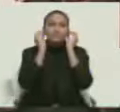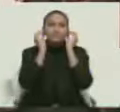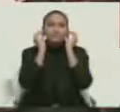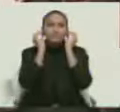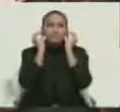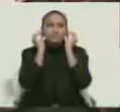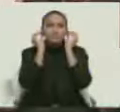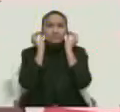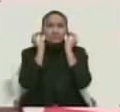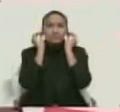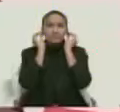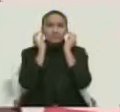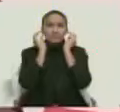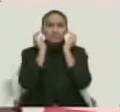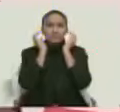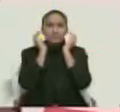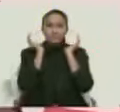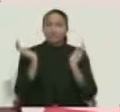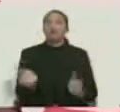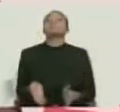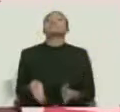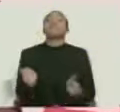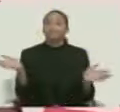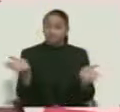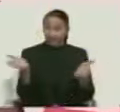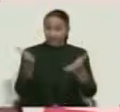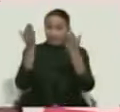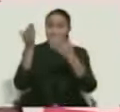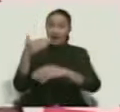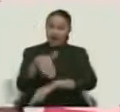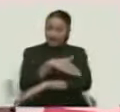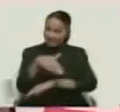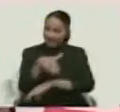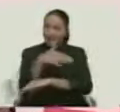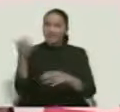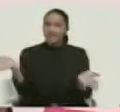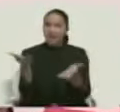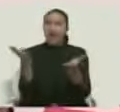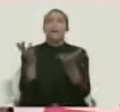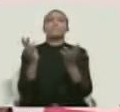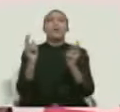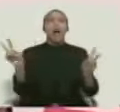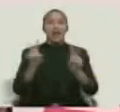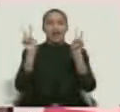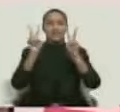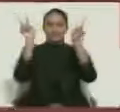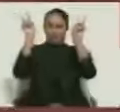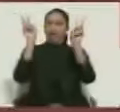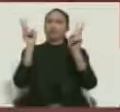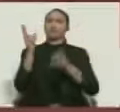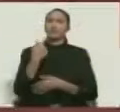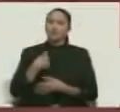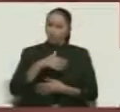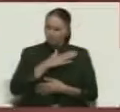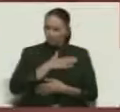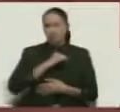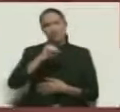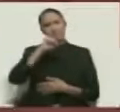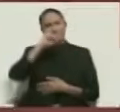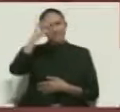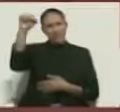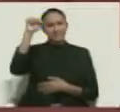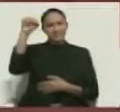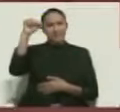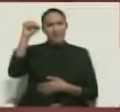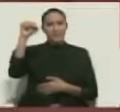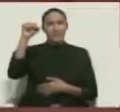los estados. Vamos pues a la calle, a la batalla y a la victoria. Pase lo que pase, nosotros venceremos. Un abrazo,